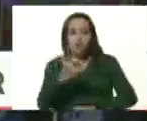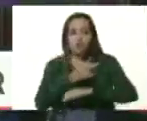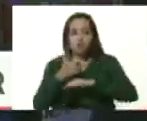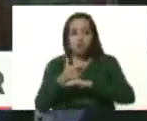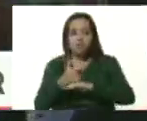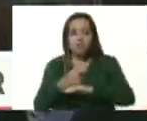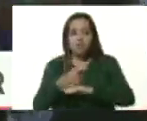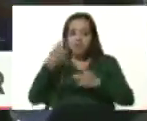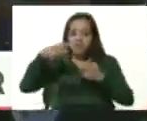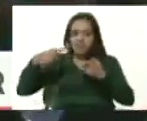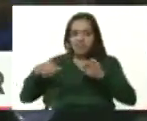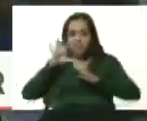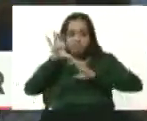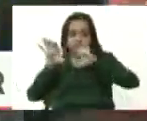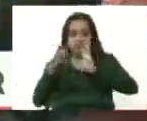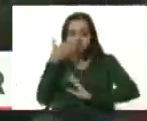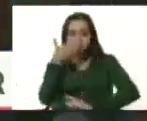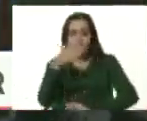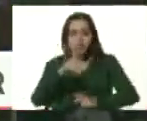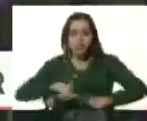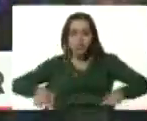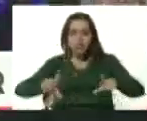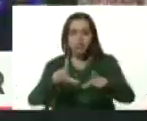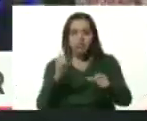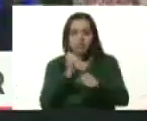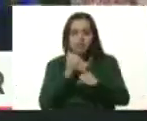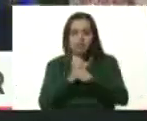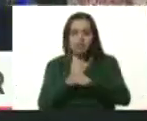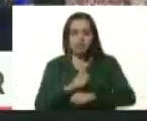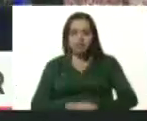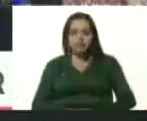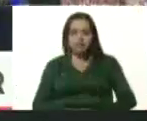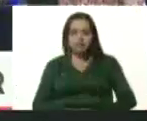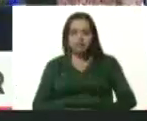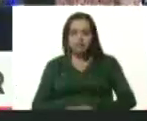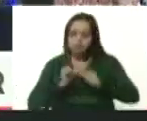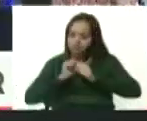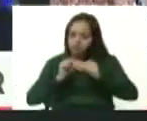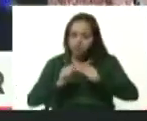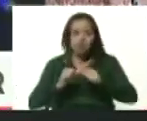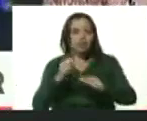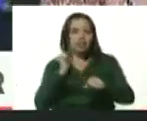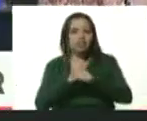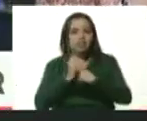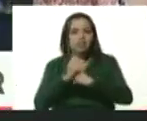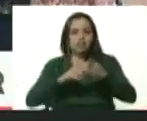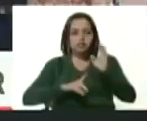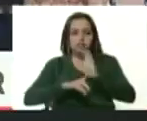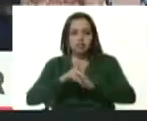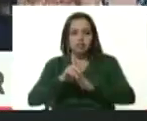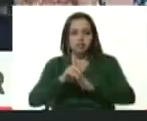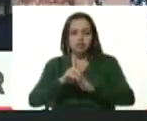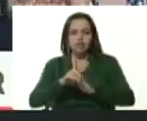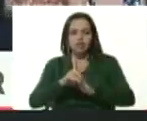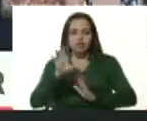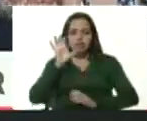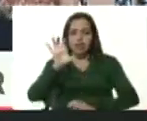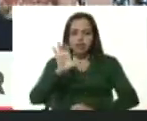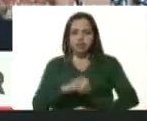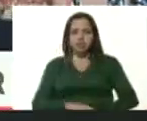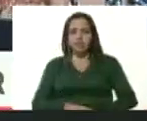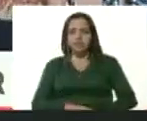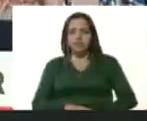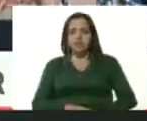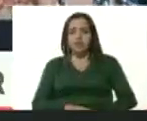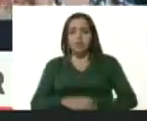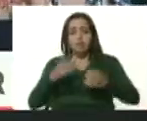desde los distintos frentes de trabajo continúan acelerando este trabajo para el desarrollo del país, para la recreación, para